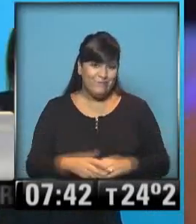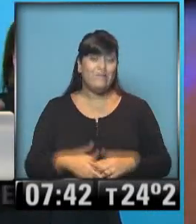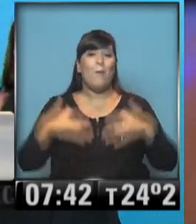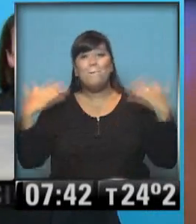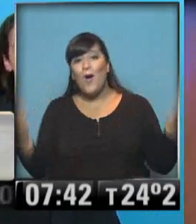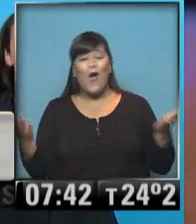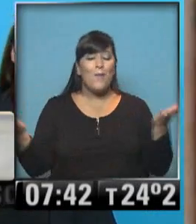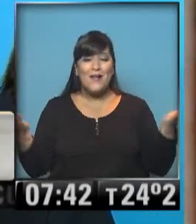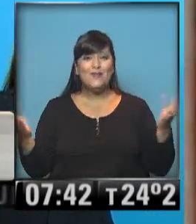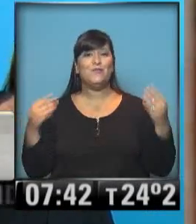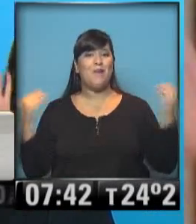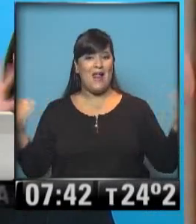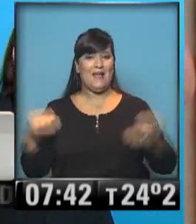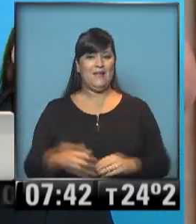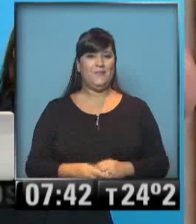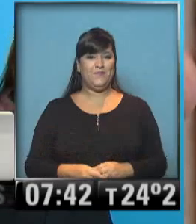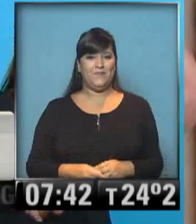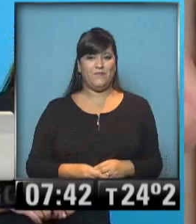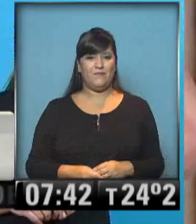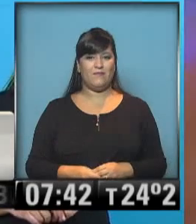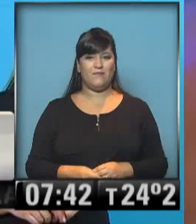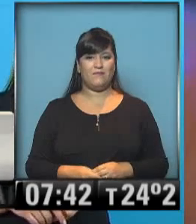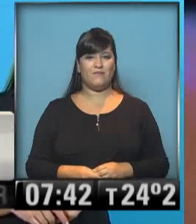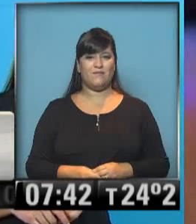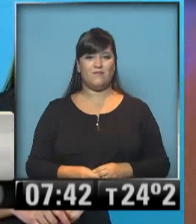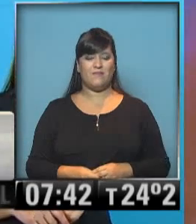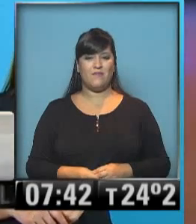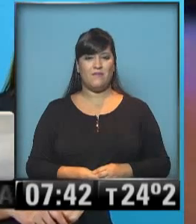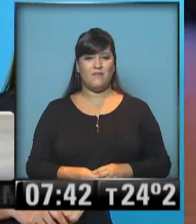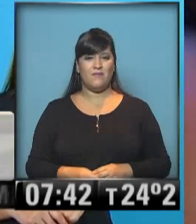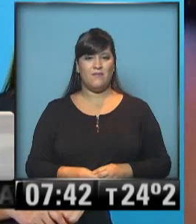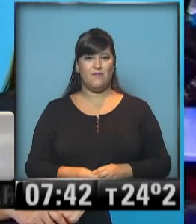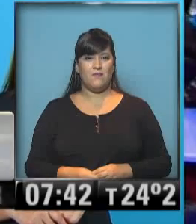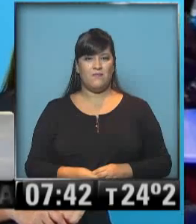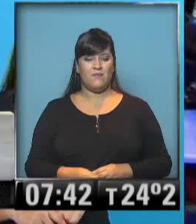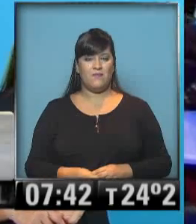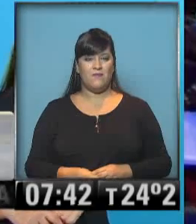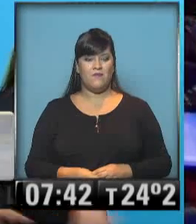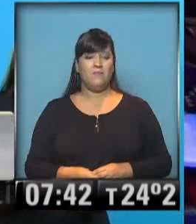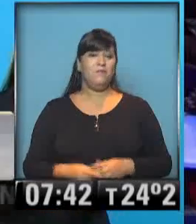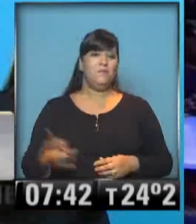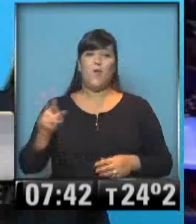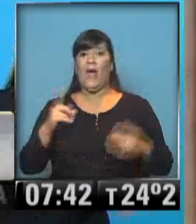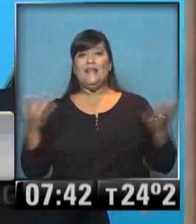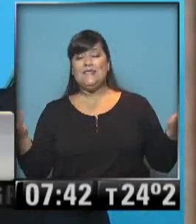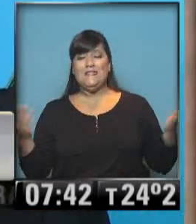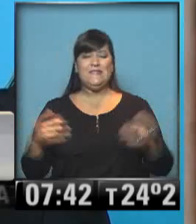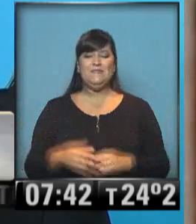menos para no se acosa no se